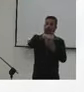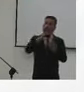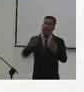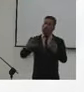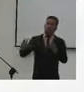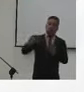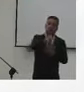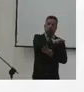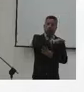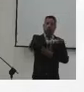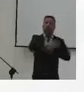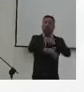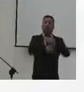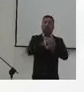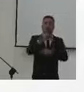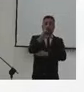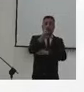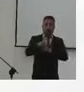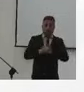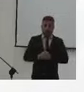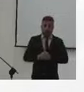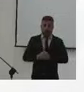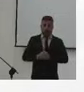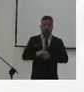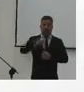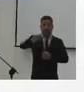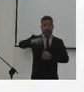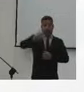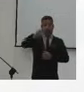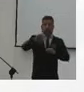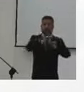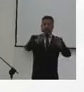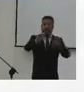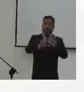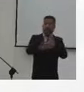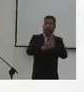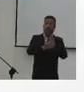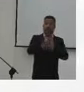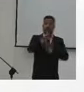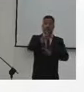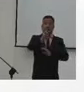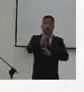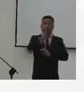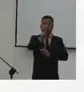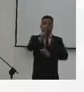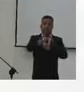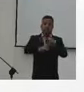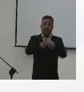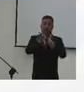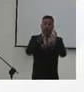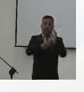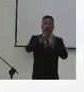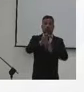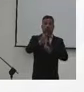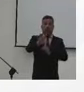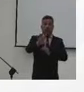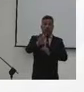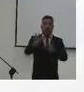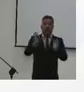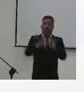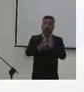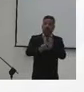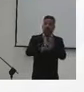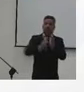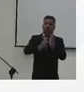transversal a todos los ministerios de este país. Primero decir que la ley 181 del 95 para su